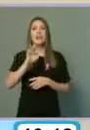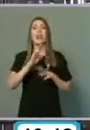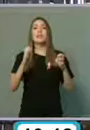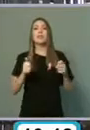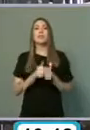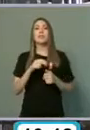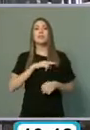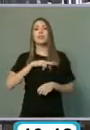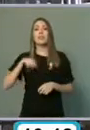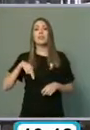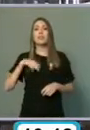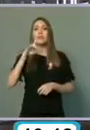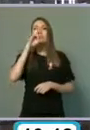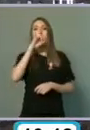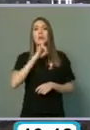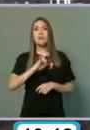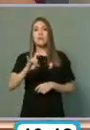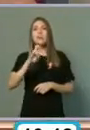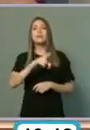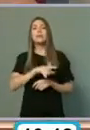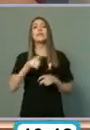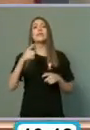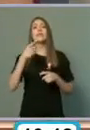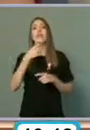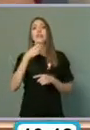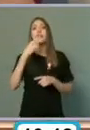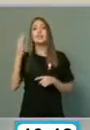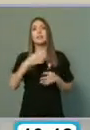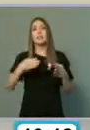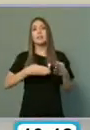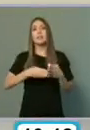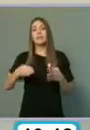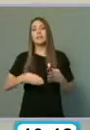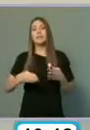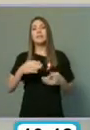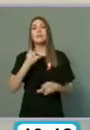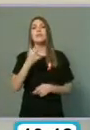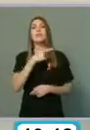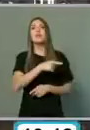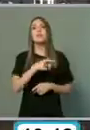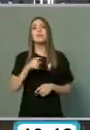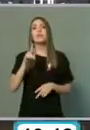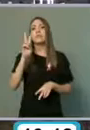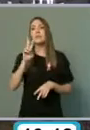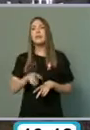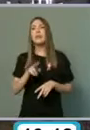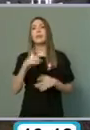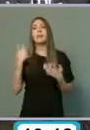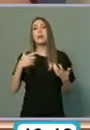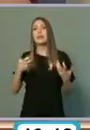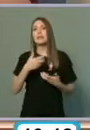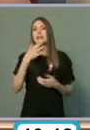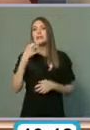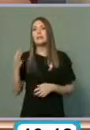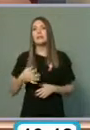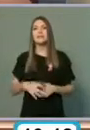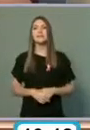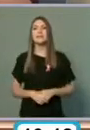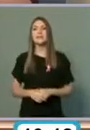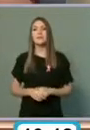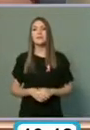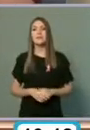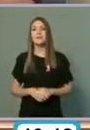como siempre, deleitándonos con su belleza y también con su comida. Ella nos conquista por todos lados. Ay, qué lindo, Para Pame. preparar esta deliciosa sopa que le